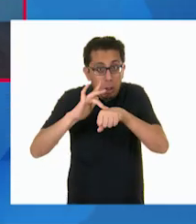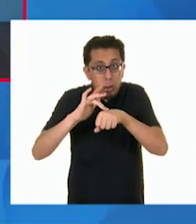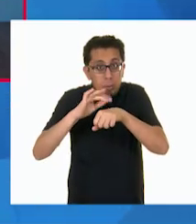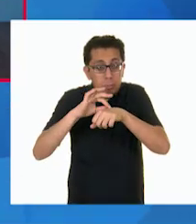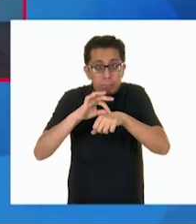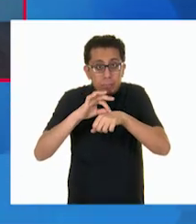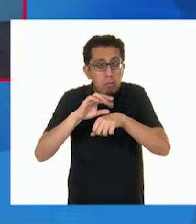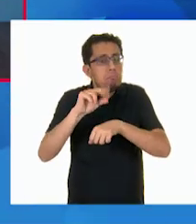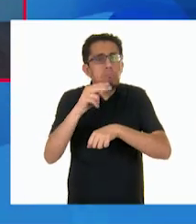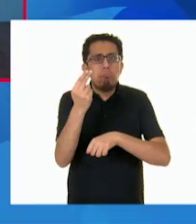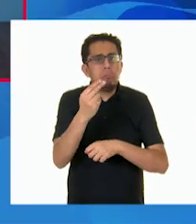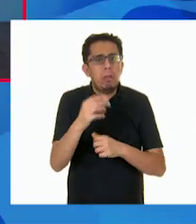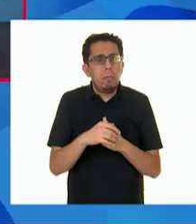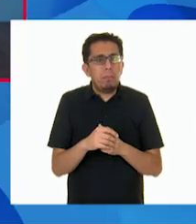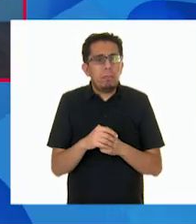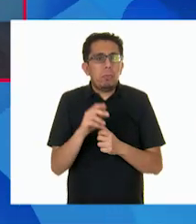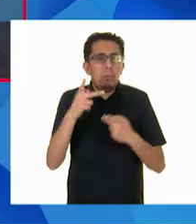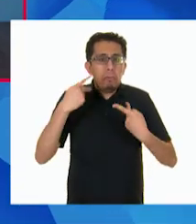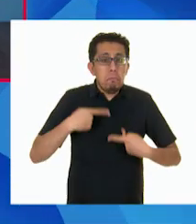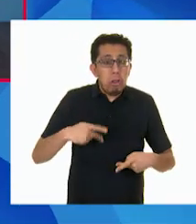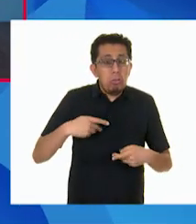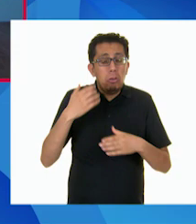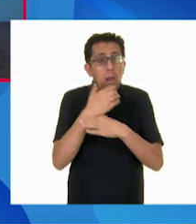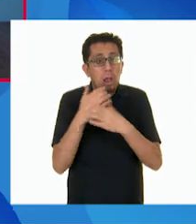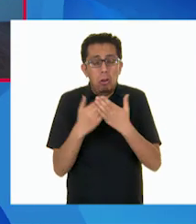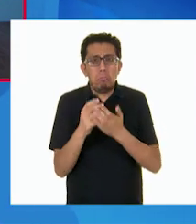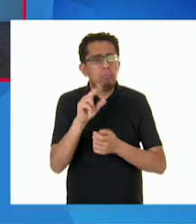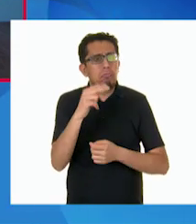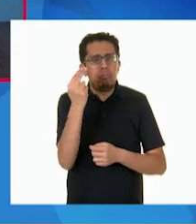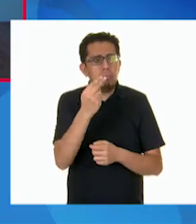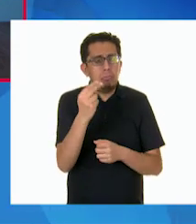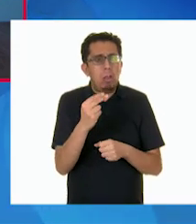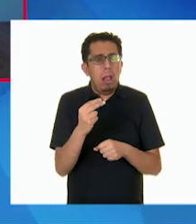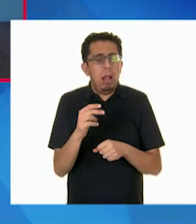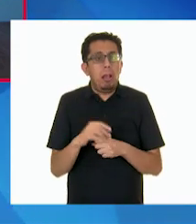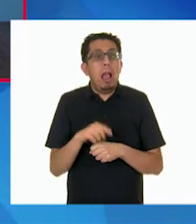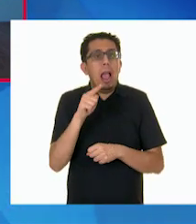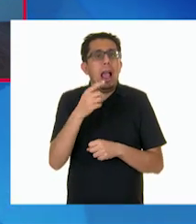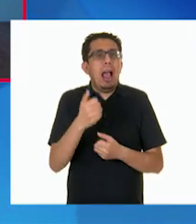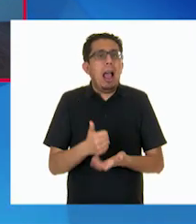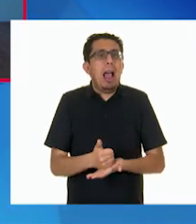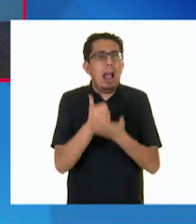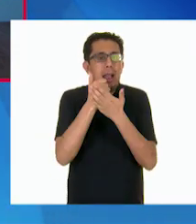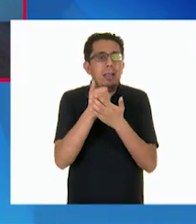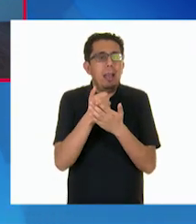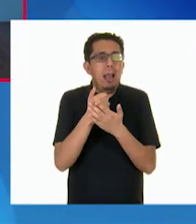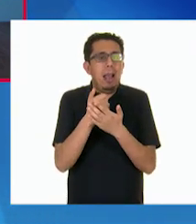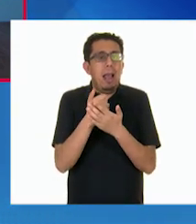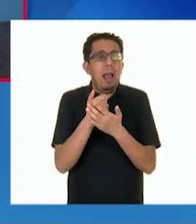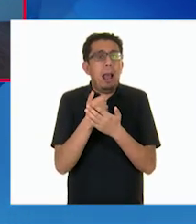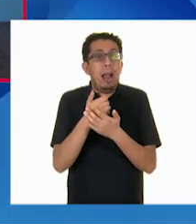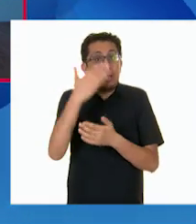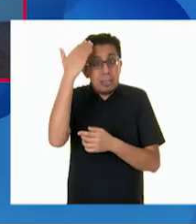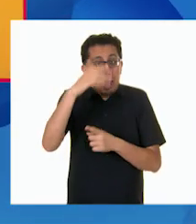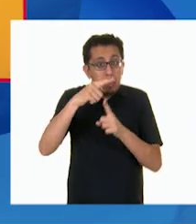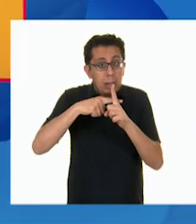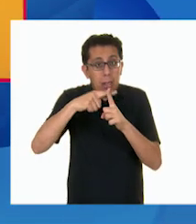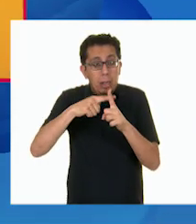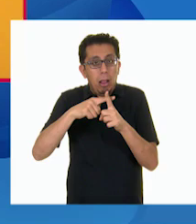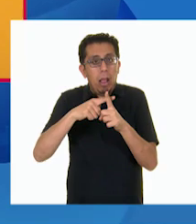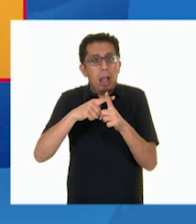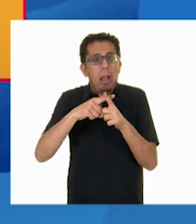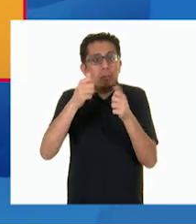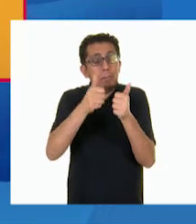sea a un paciente o a un objeto. Eso nos permite medir la temperatura a una distancia. ¿Y cómo lo